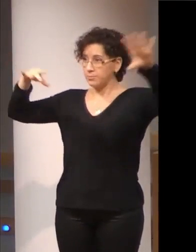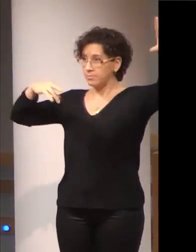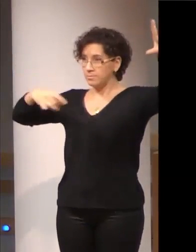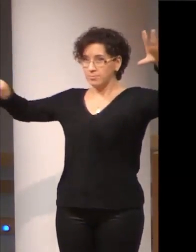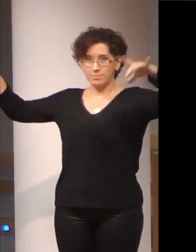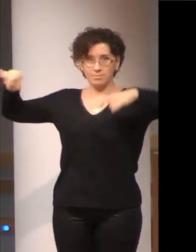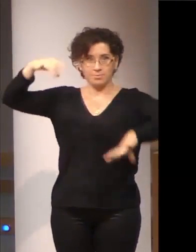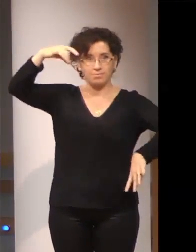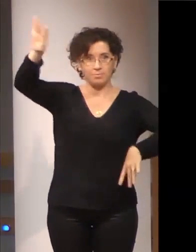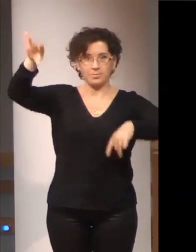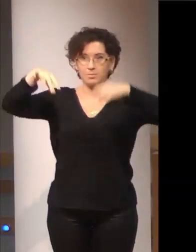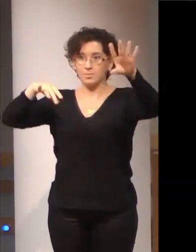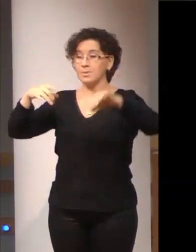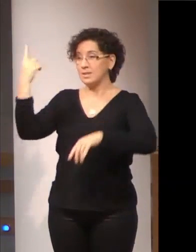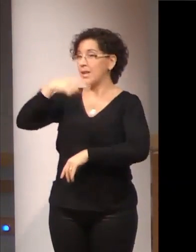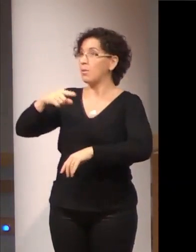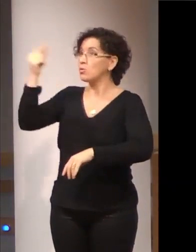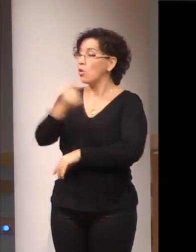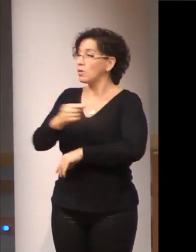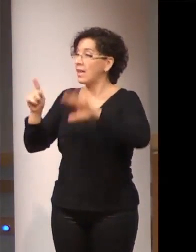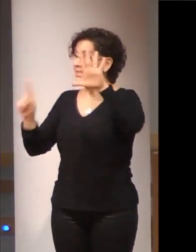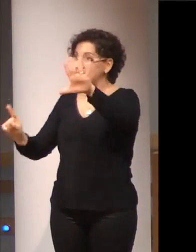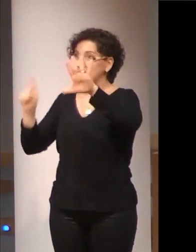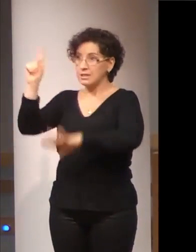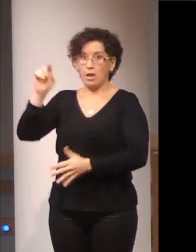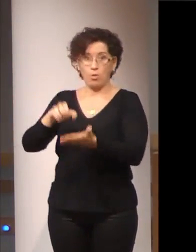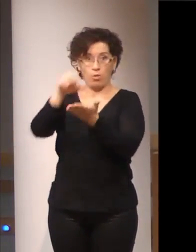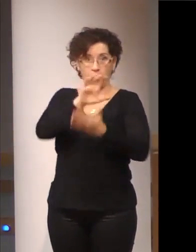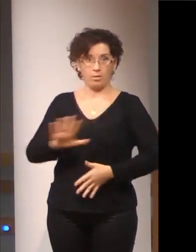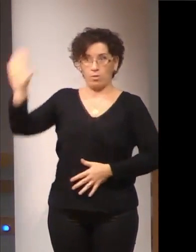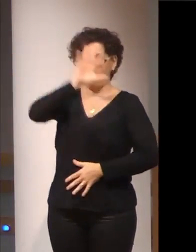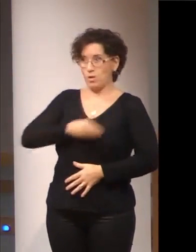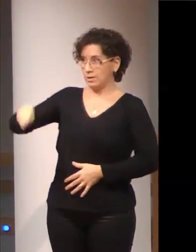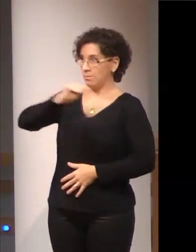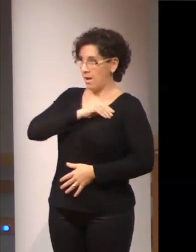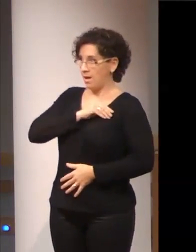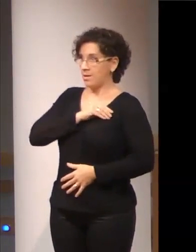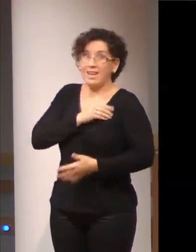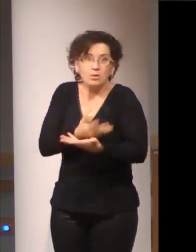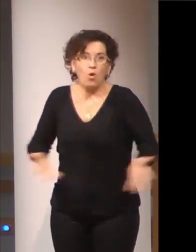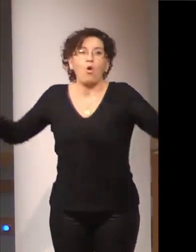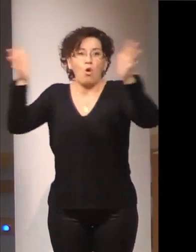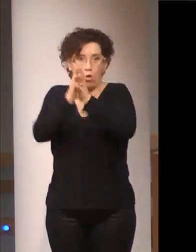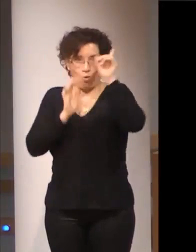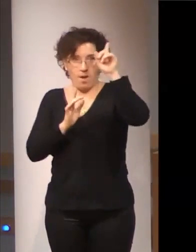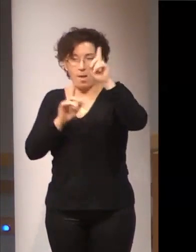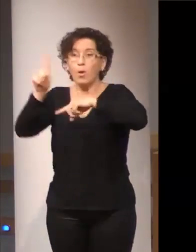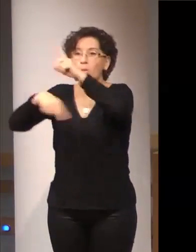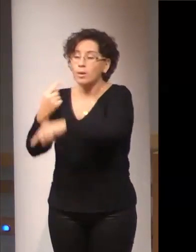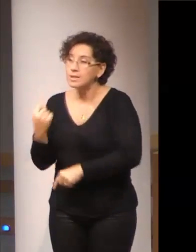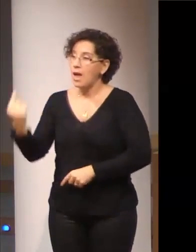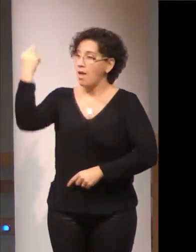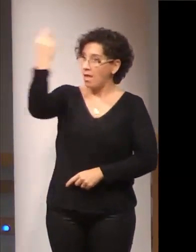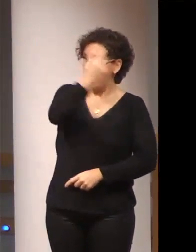Se encuentran, ya saben que tenemos 61 centros asociados por toda España, y esta cifra es la cifra global. Luego, en cada centro asociado,